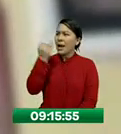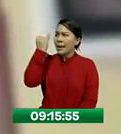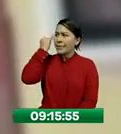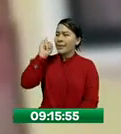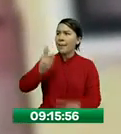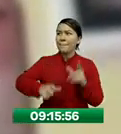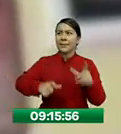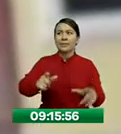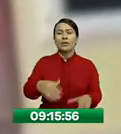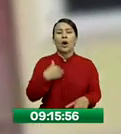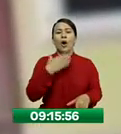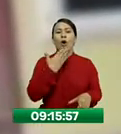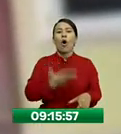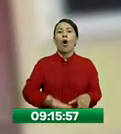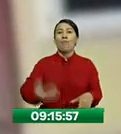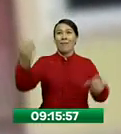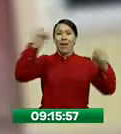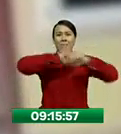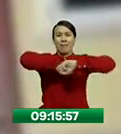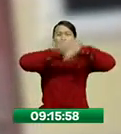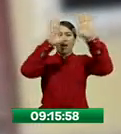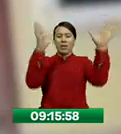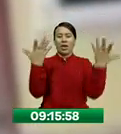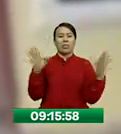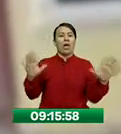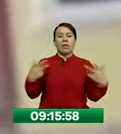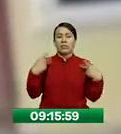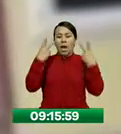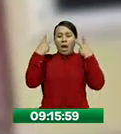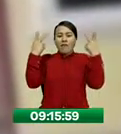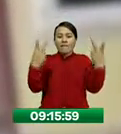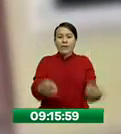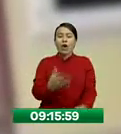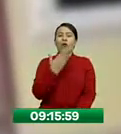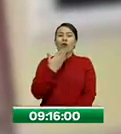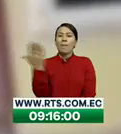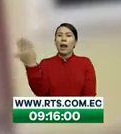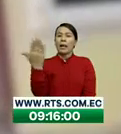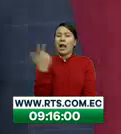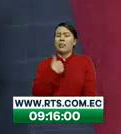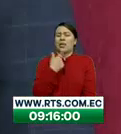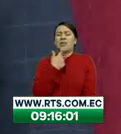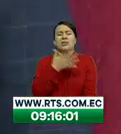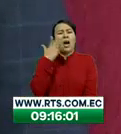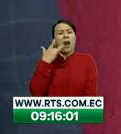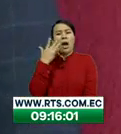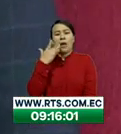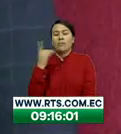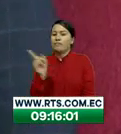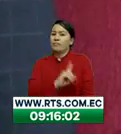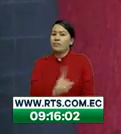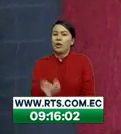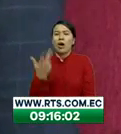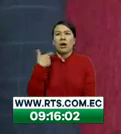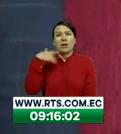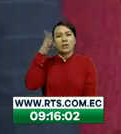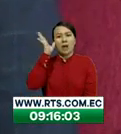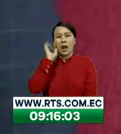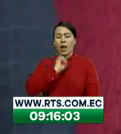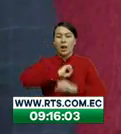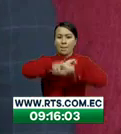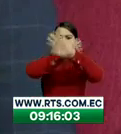estos actos a plena luz del día, sin que nadie se dé cuenta, pero el alcalde dice: al conocer en las